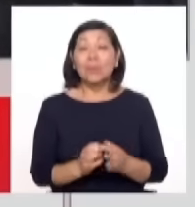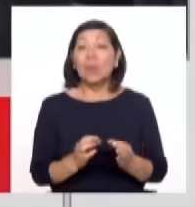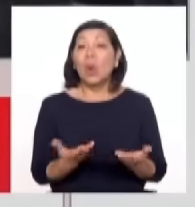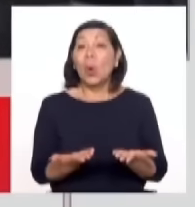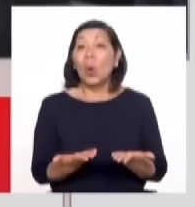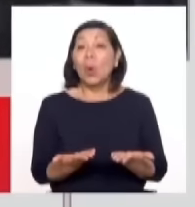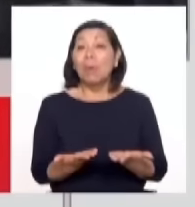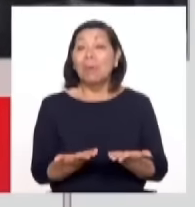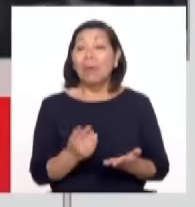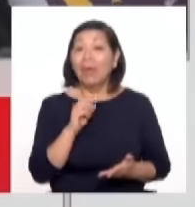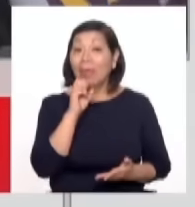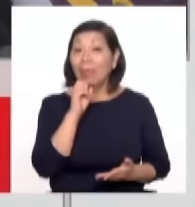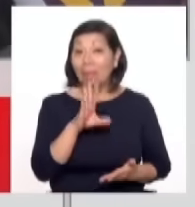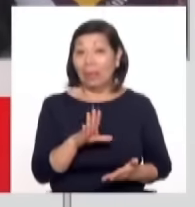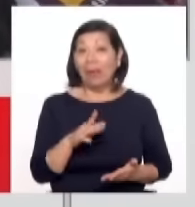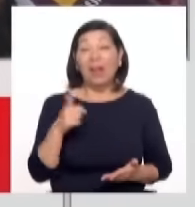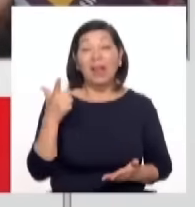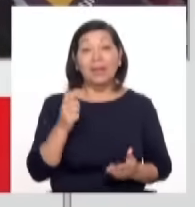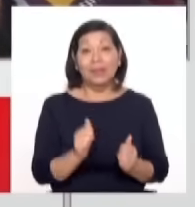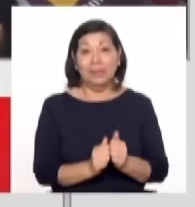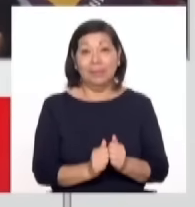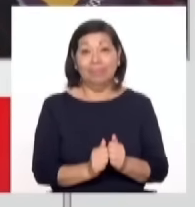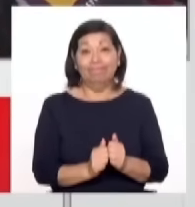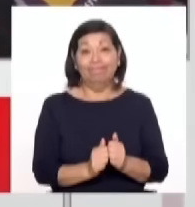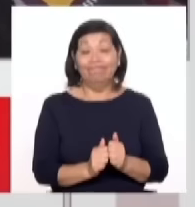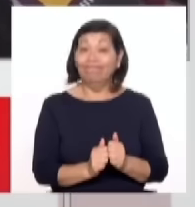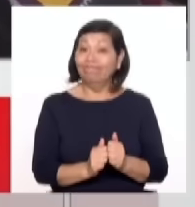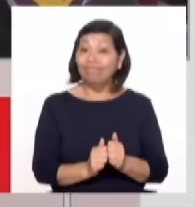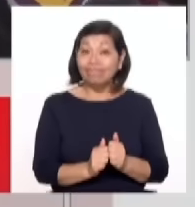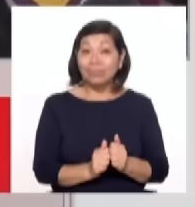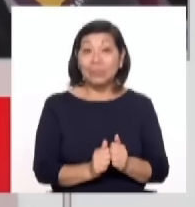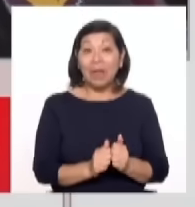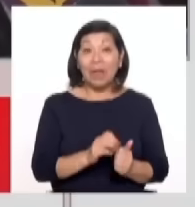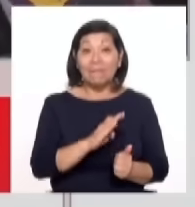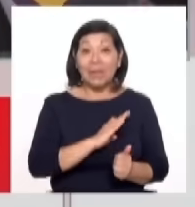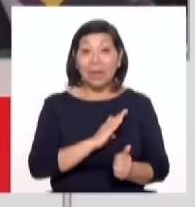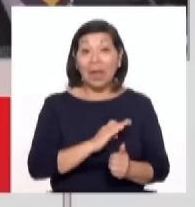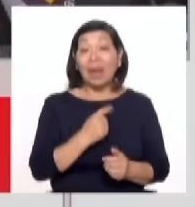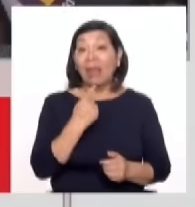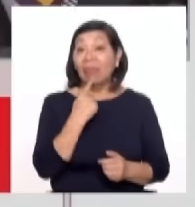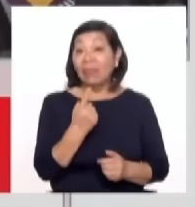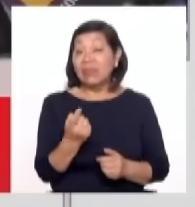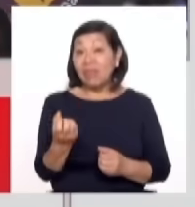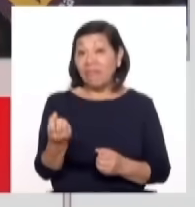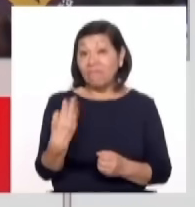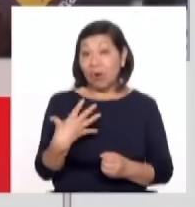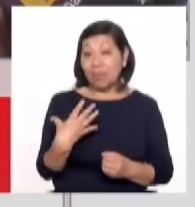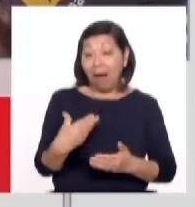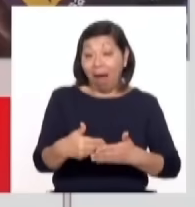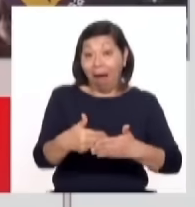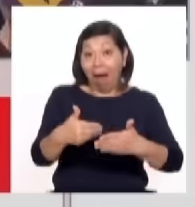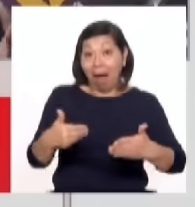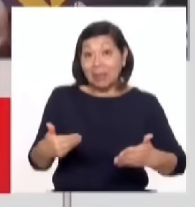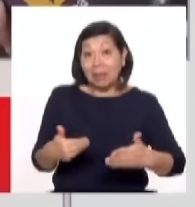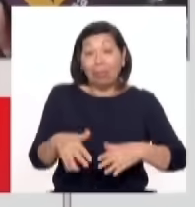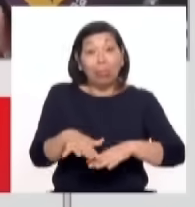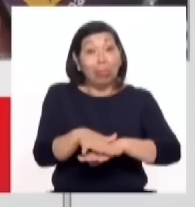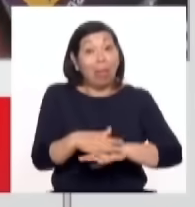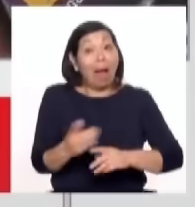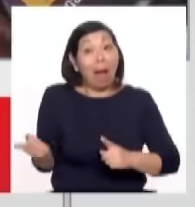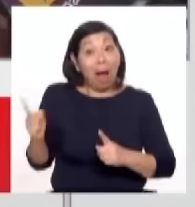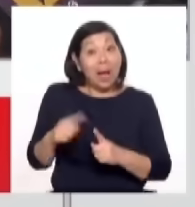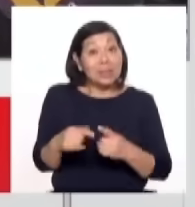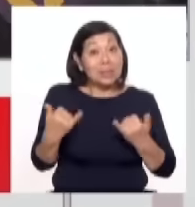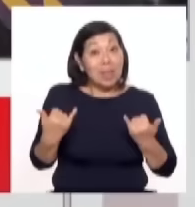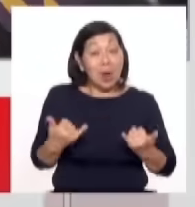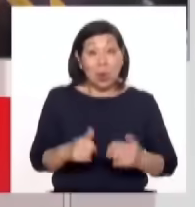justamente como lo había señalado, liderada por la fiscal de la Nación, según la información preliminar que se tiene hasta estos momentos.